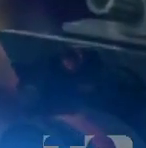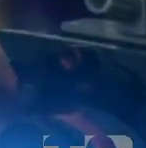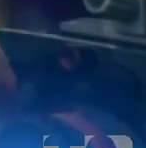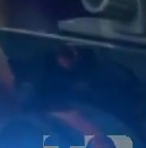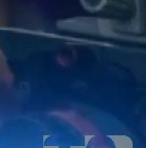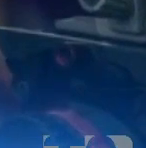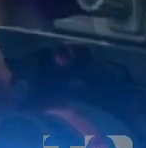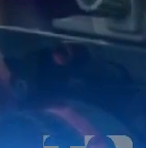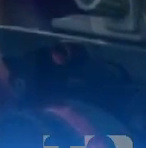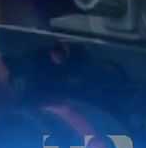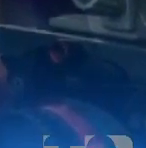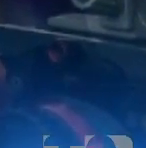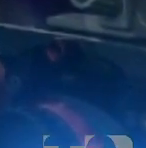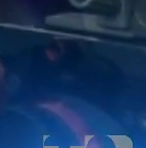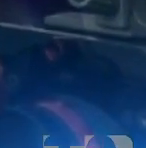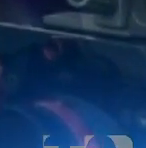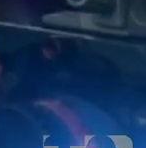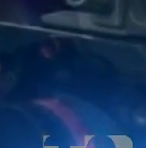Eventos.